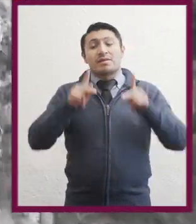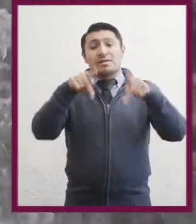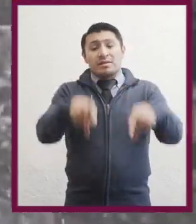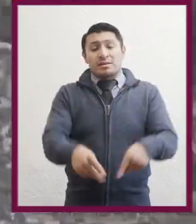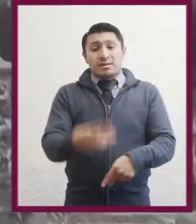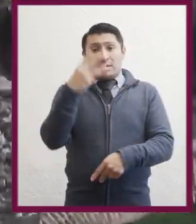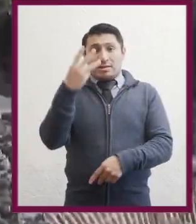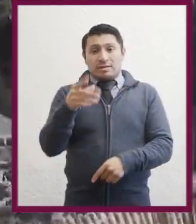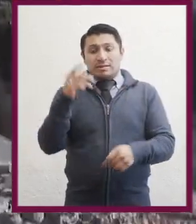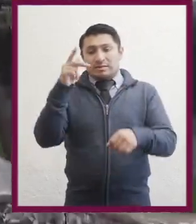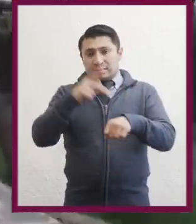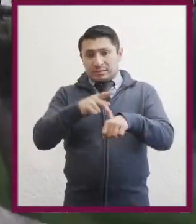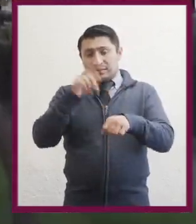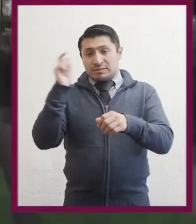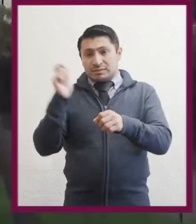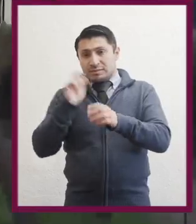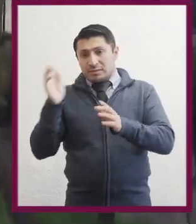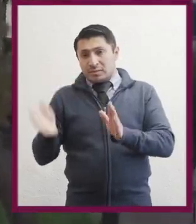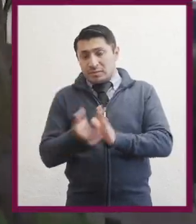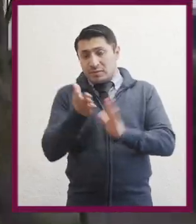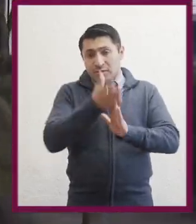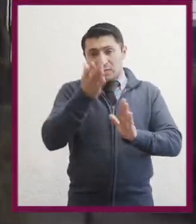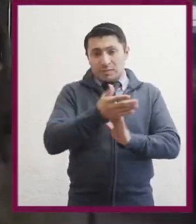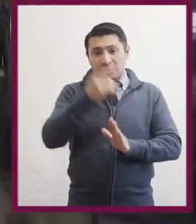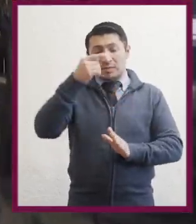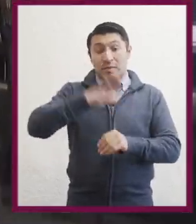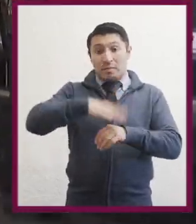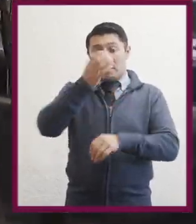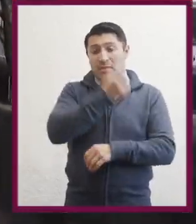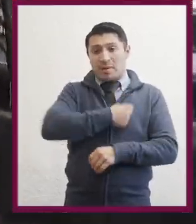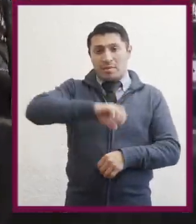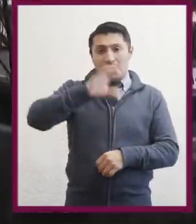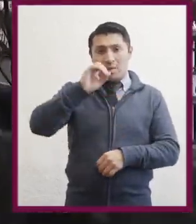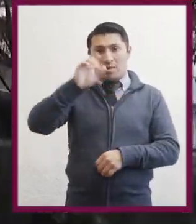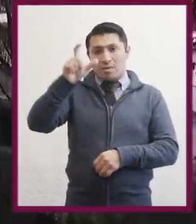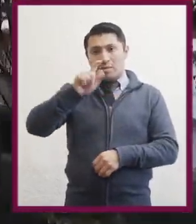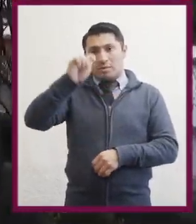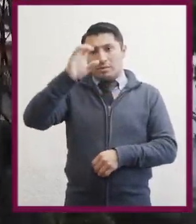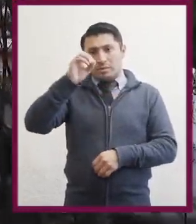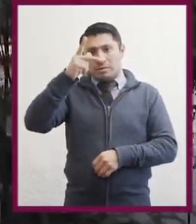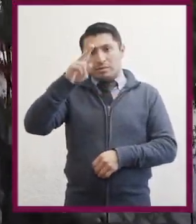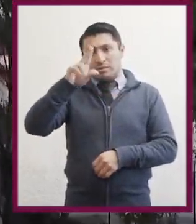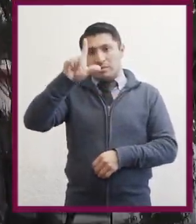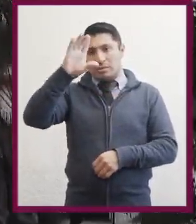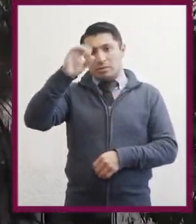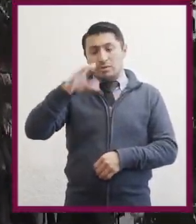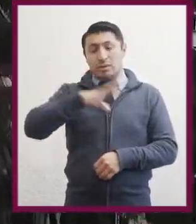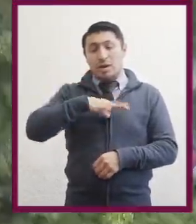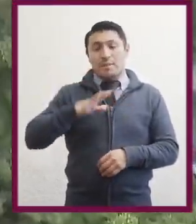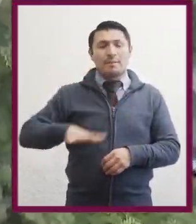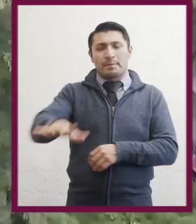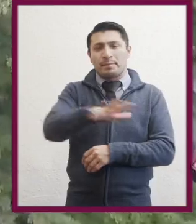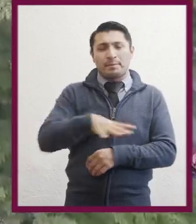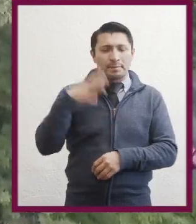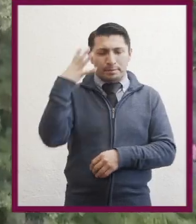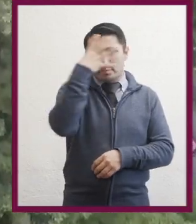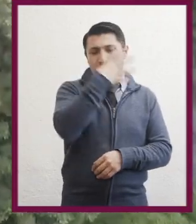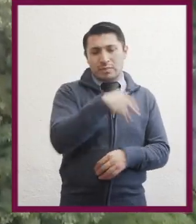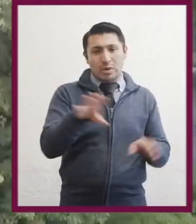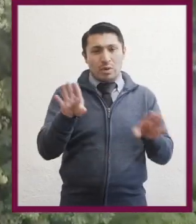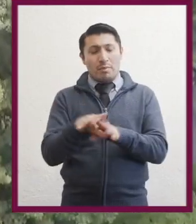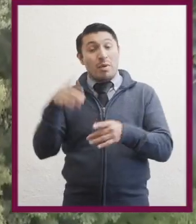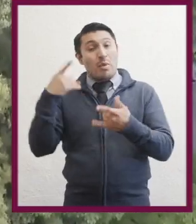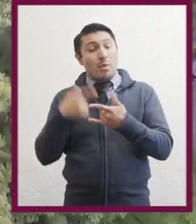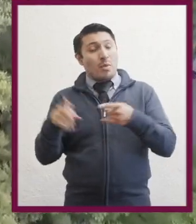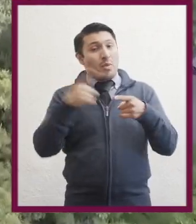quienes construyeron 3 puentes de piedra para cruzar el afluente. El más famoso es el de Oxtopulco, con una